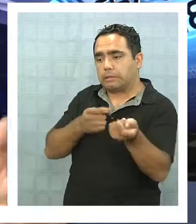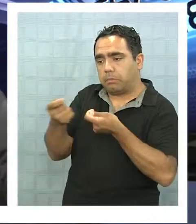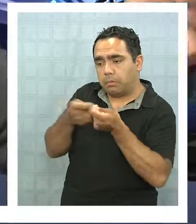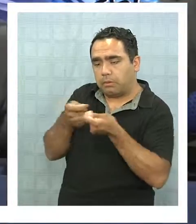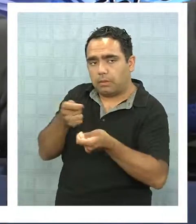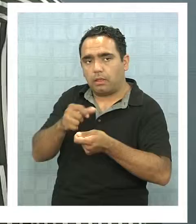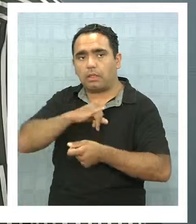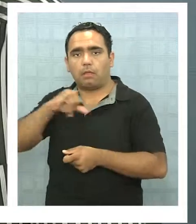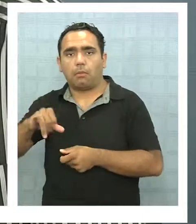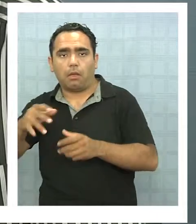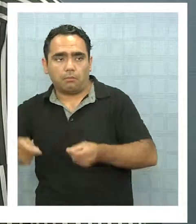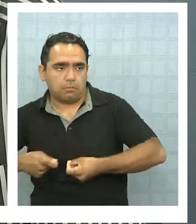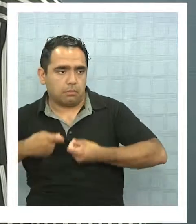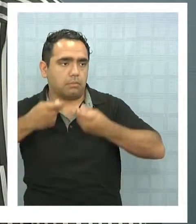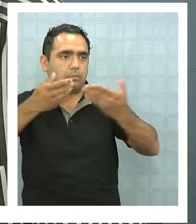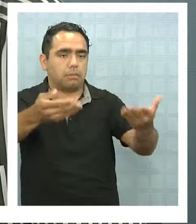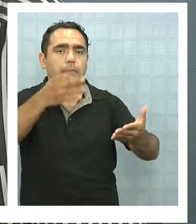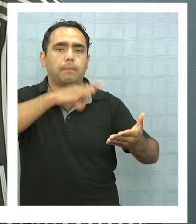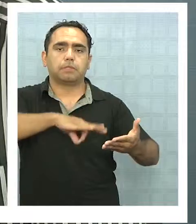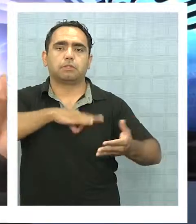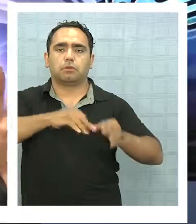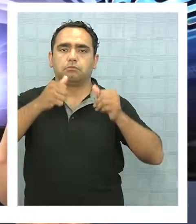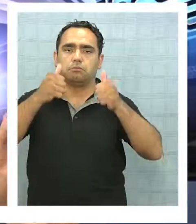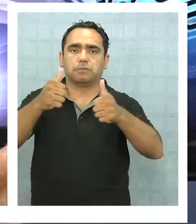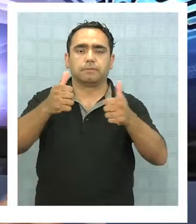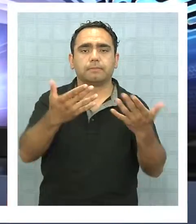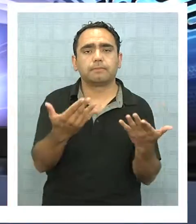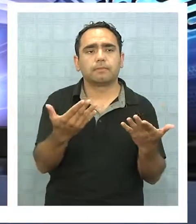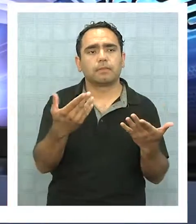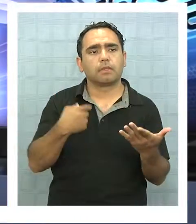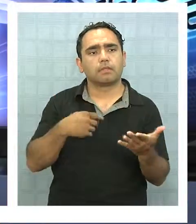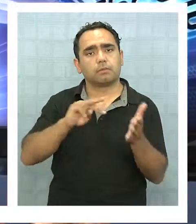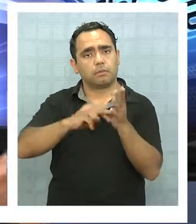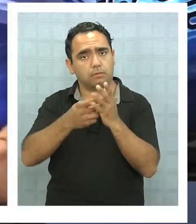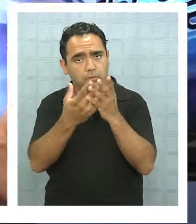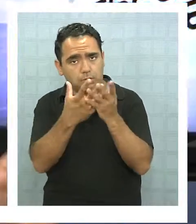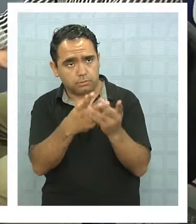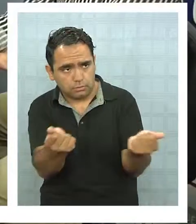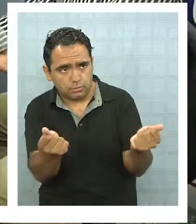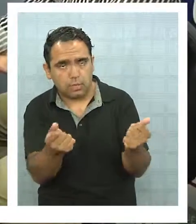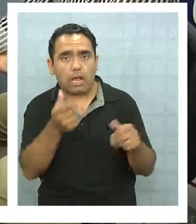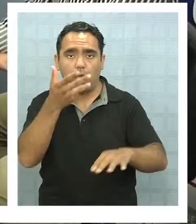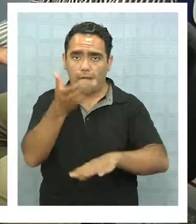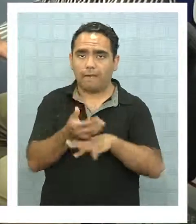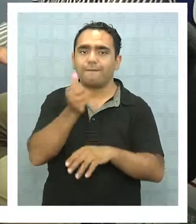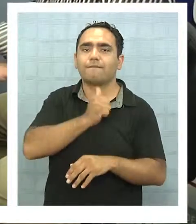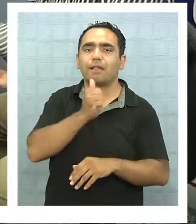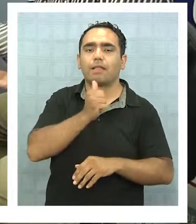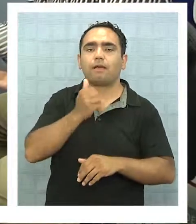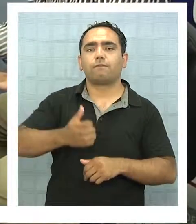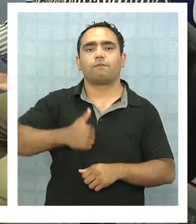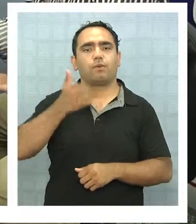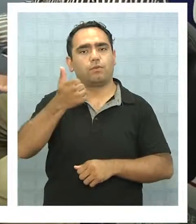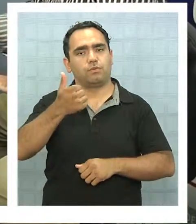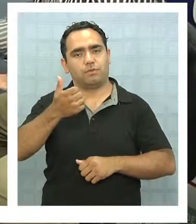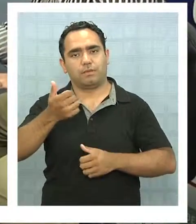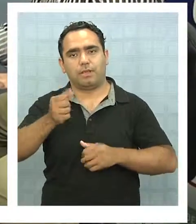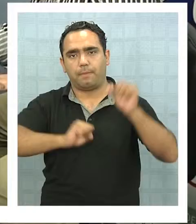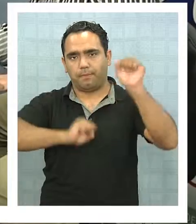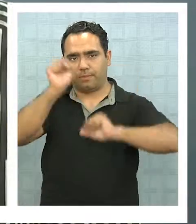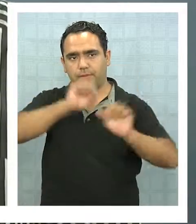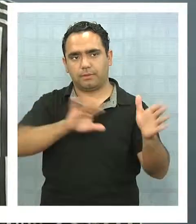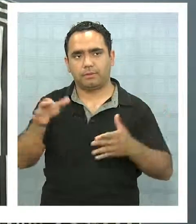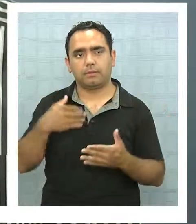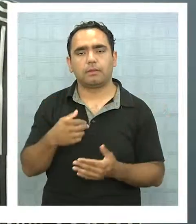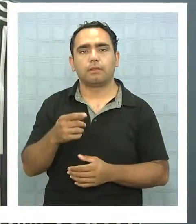financieros y voy a darle a usted una pensión magnífica. O sea, solución hay. Ya. Ahora, falta voluntad política. Sí, a propósito de voluntad política, y